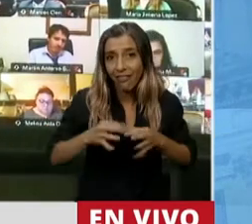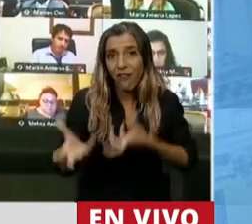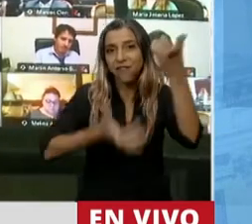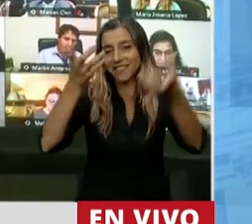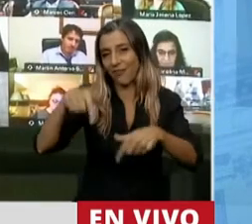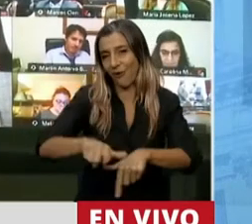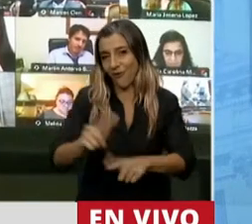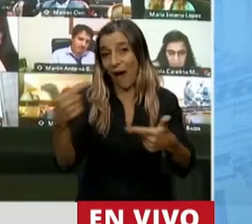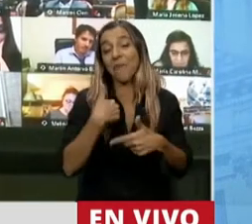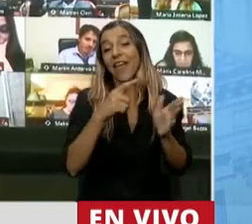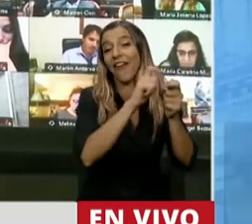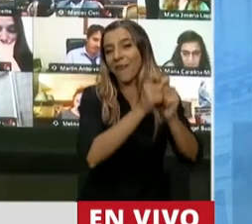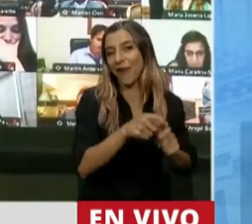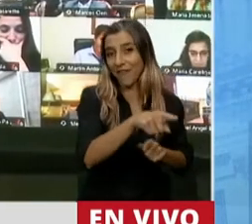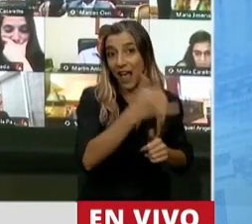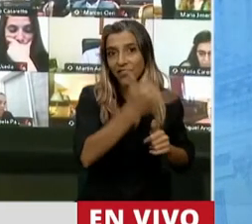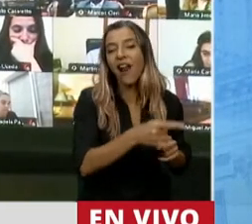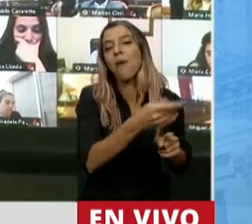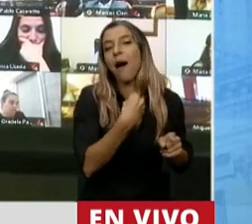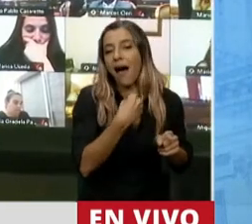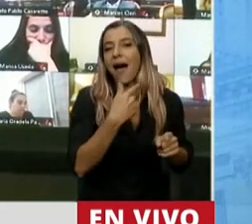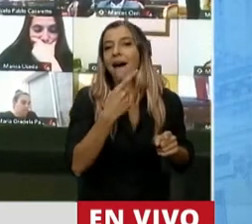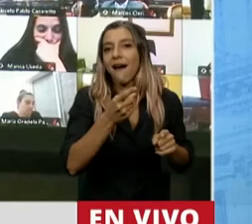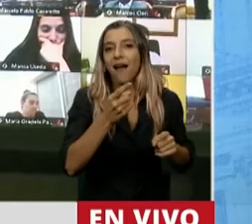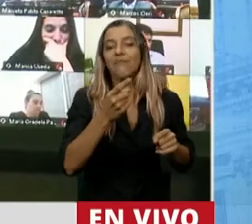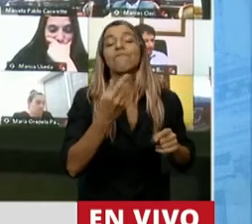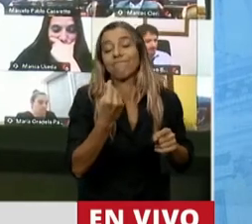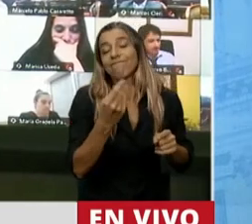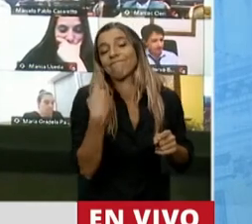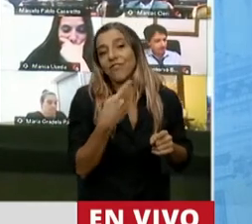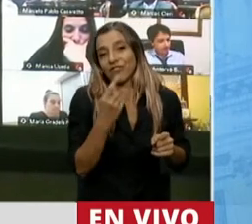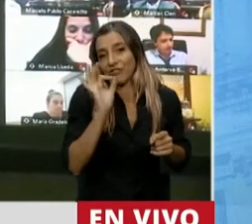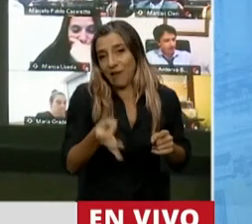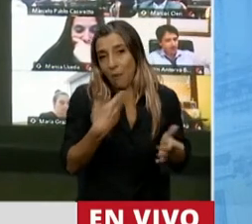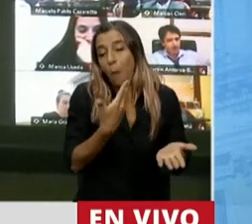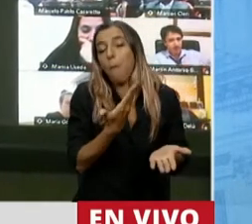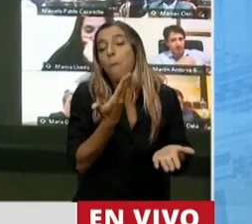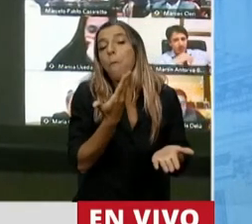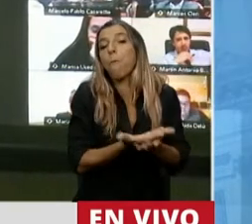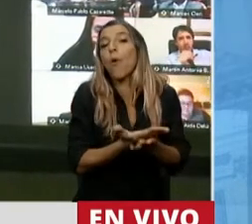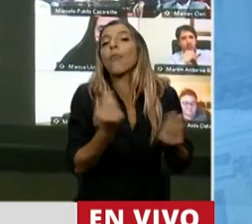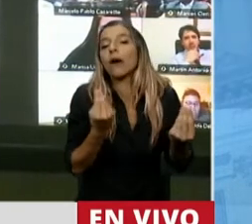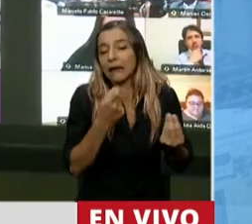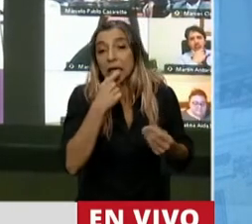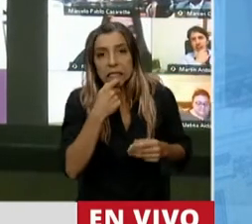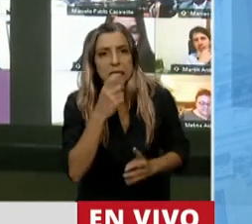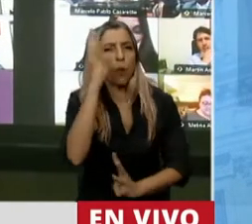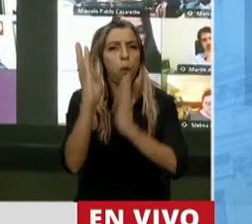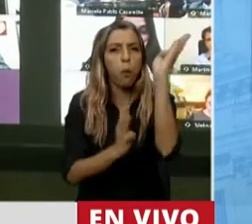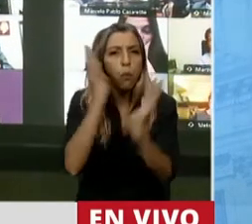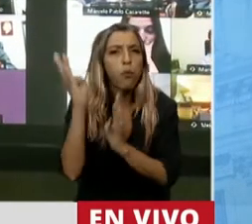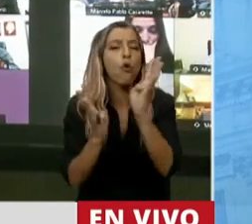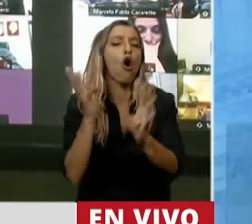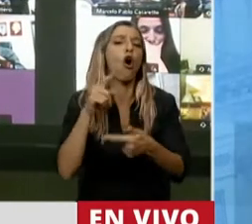es ampliar y especificar esas restricciones, proponiendo que en el caso de las áreas protegidas, bosques, bosques